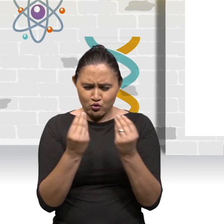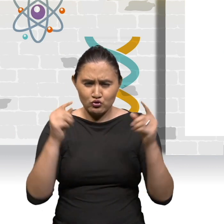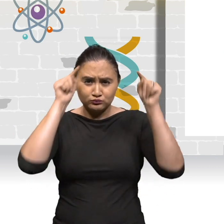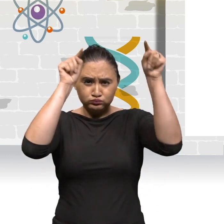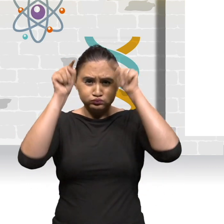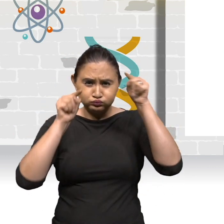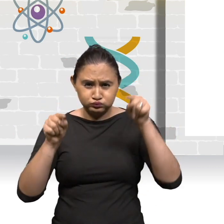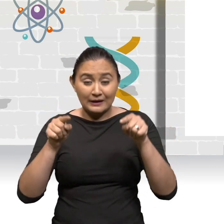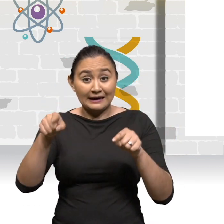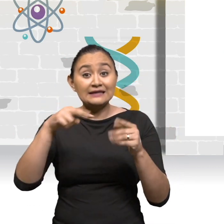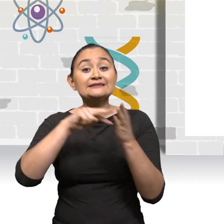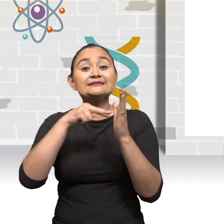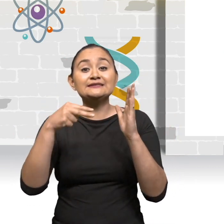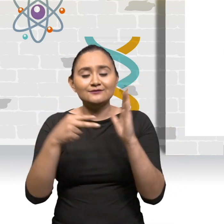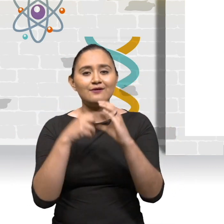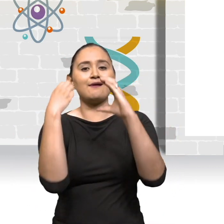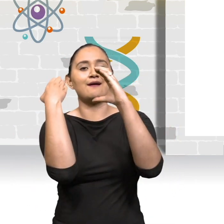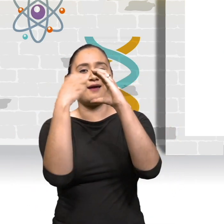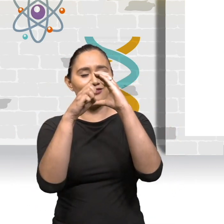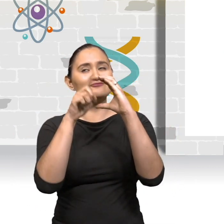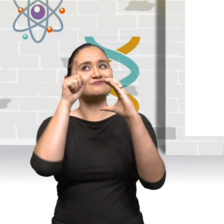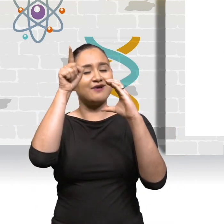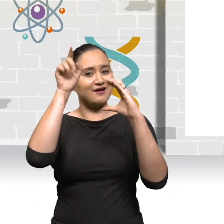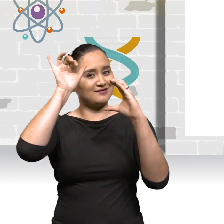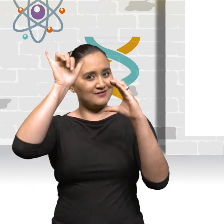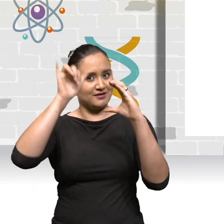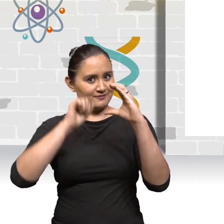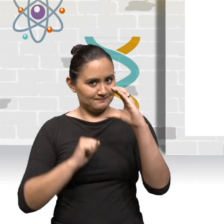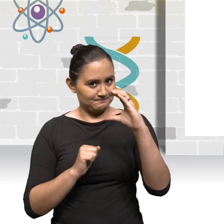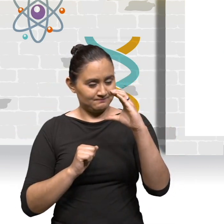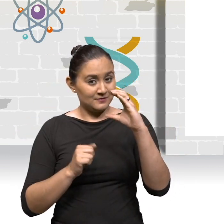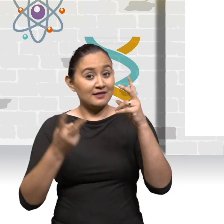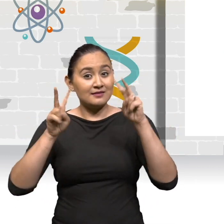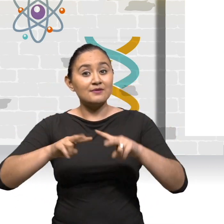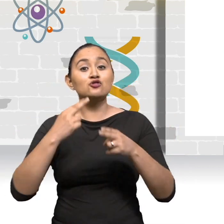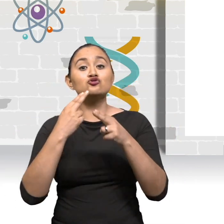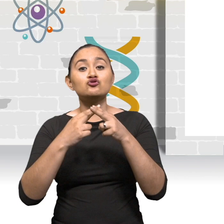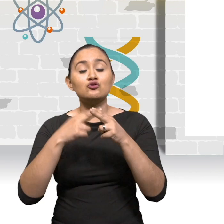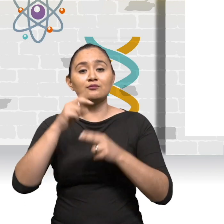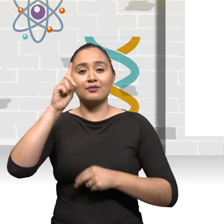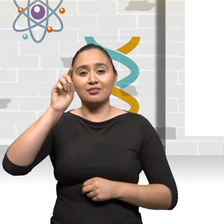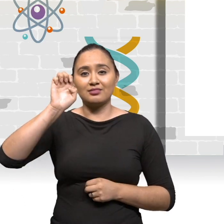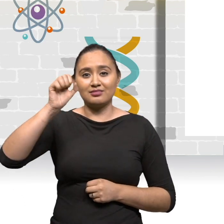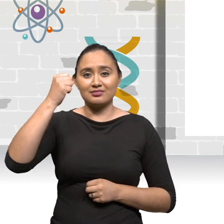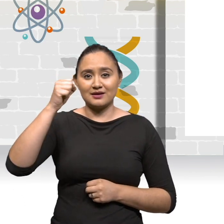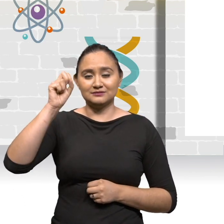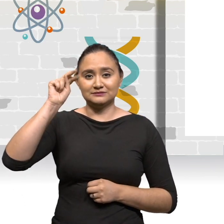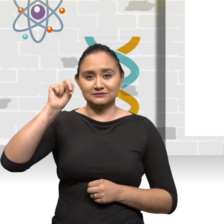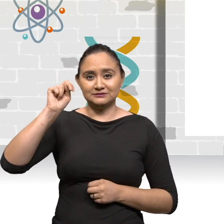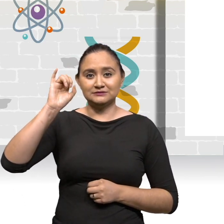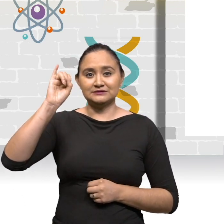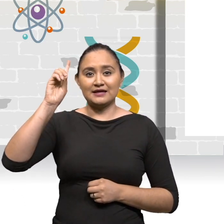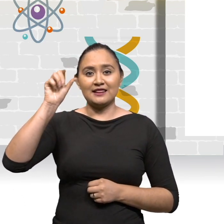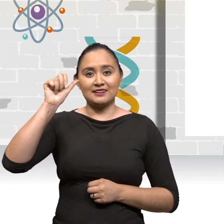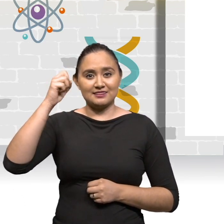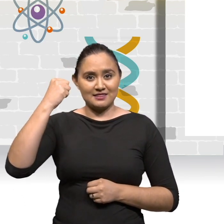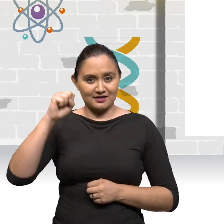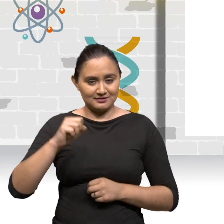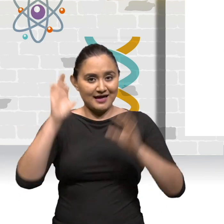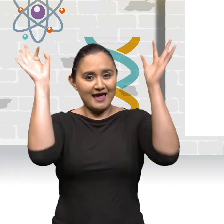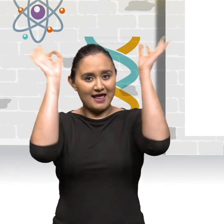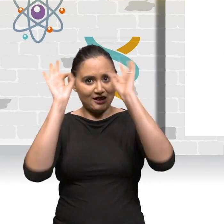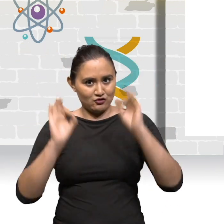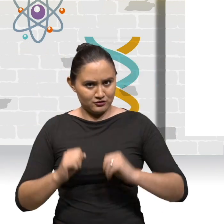existe la mayor probabilidad de encontrar el electrón también se denomina densidad electrónica la región donde no existe probabilidad